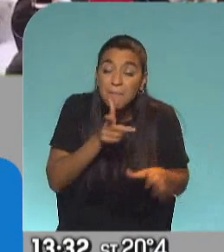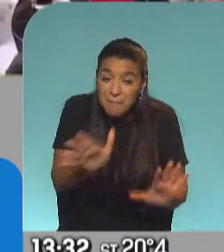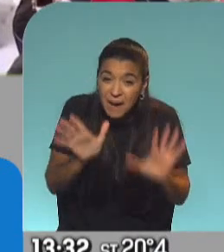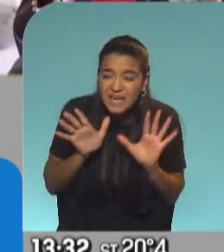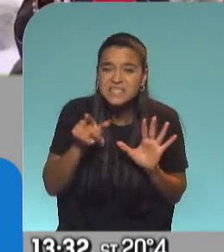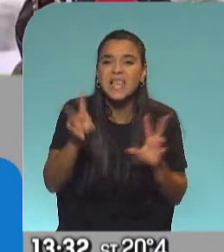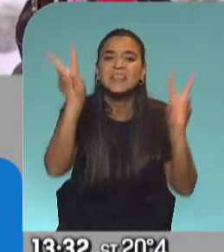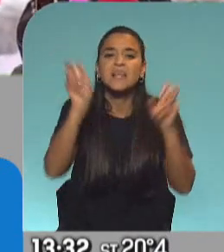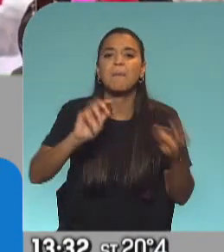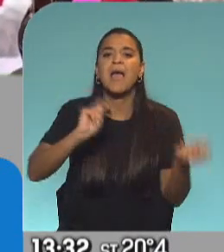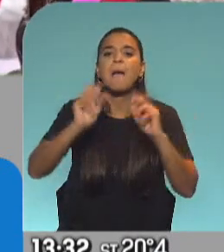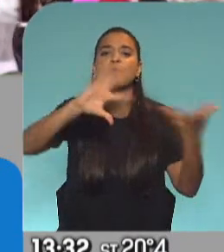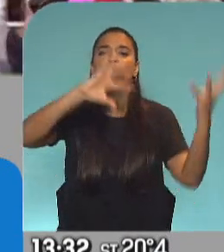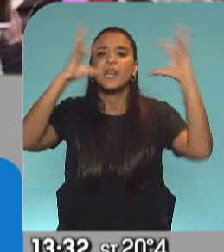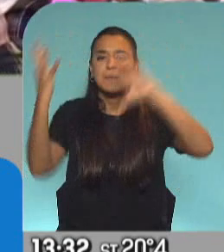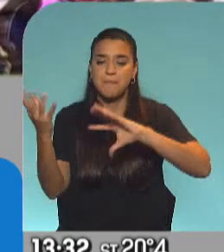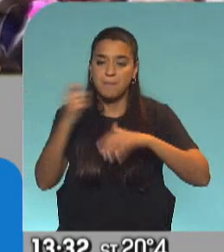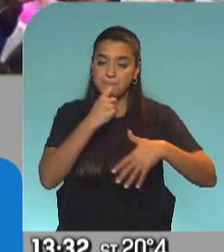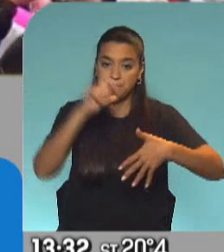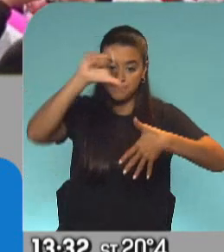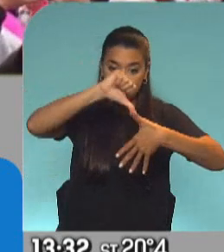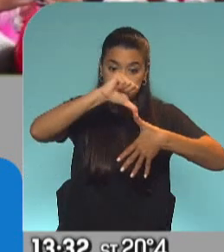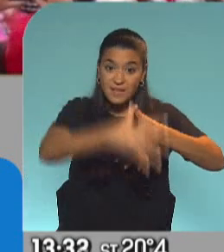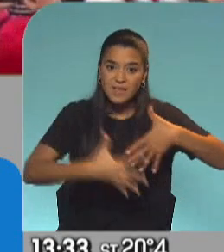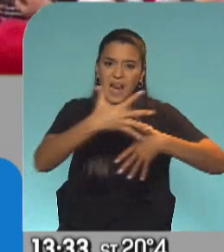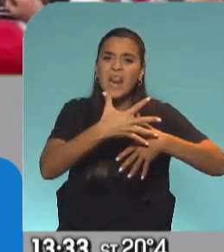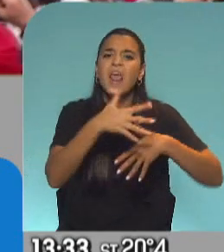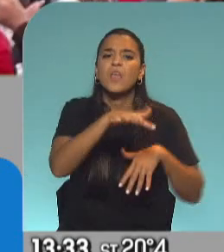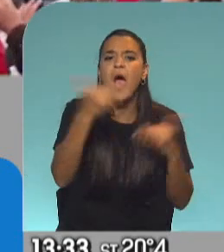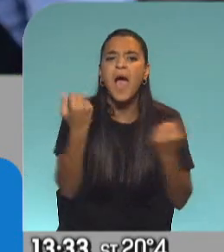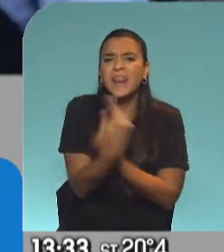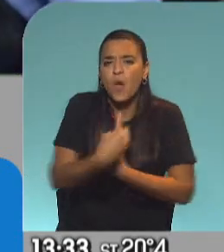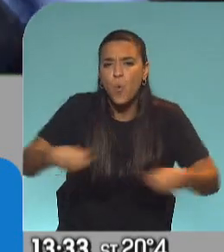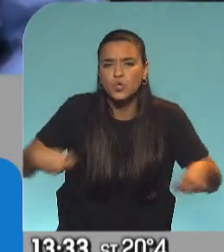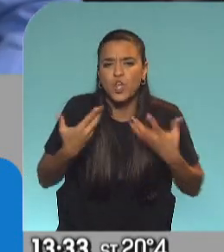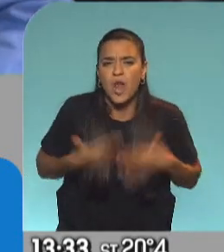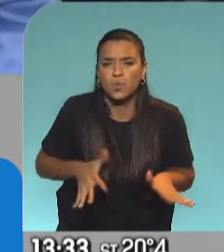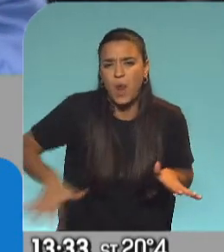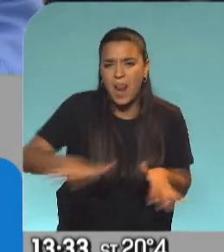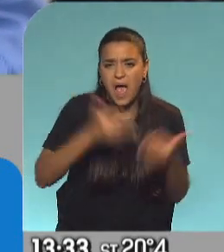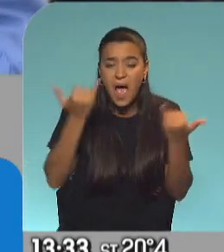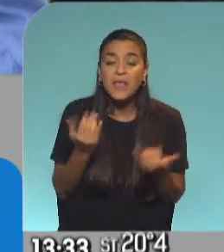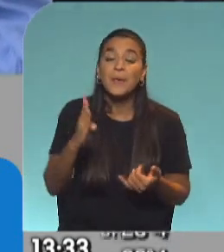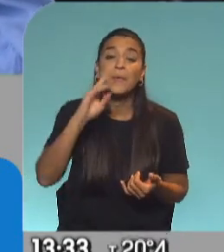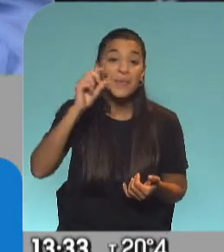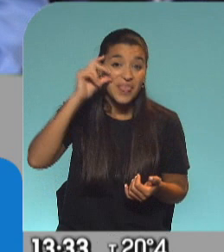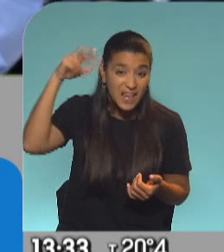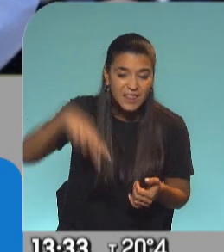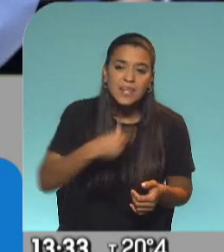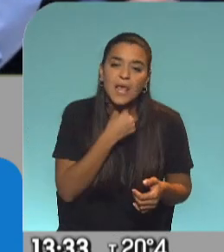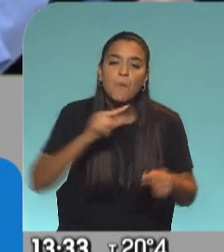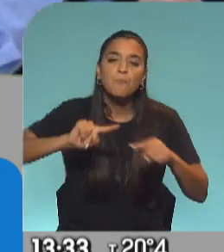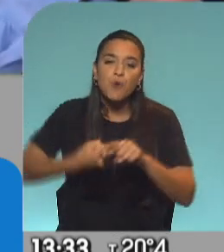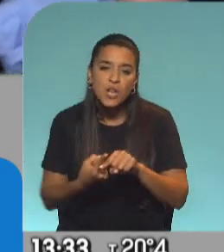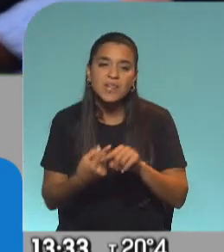el tema del cambio climático. Sudamérica es una región del mundo con muchísimos recursos naturales y yo creo que Biden va a tratar de hacer una